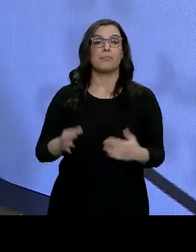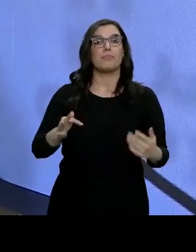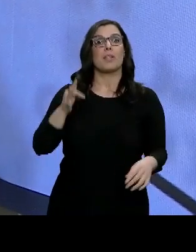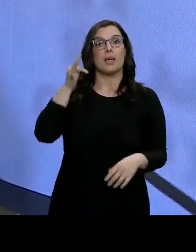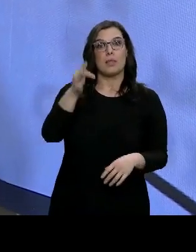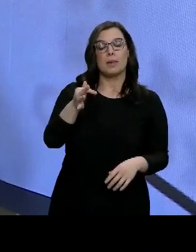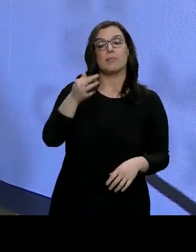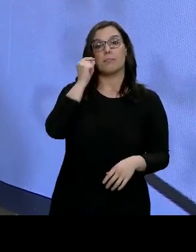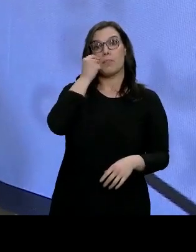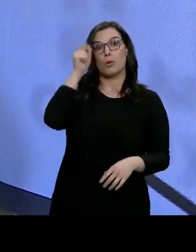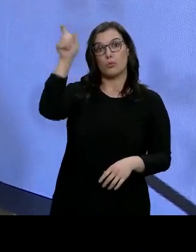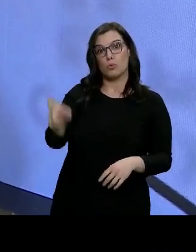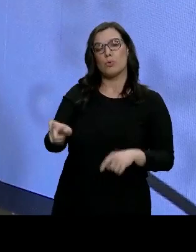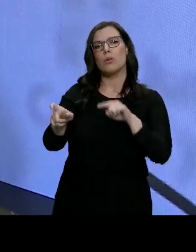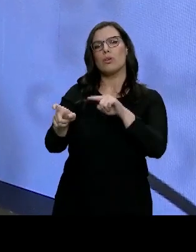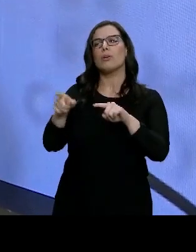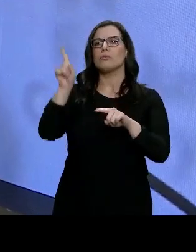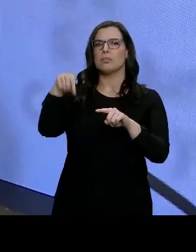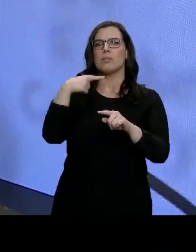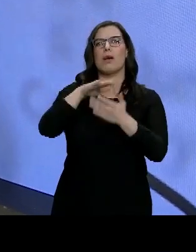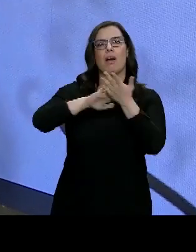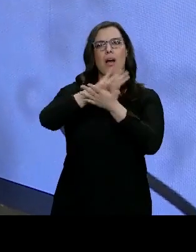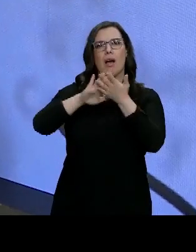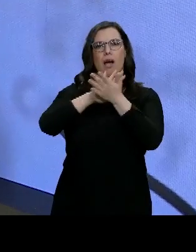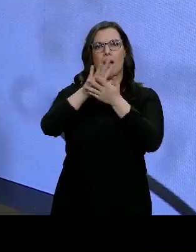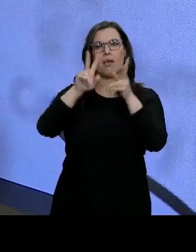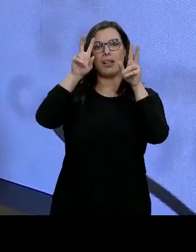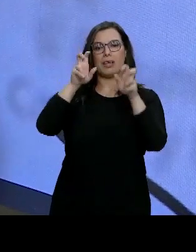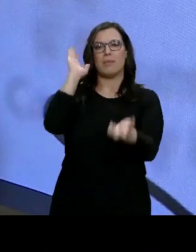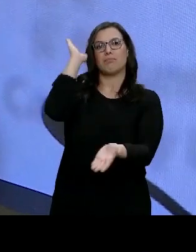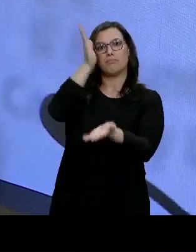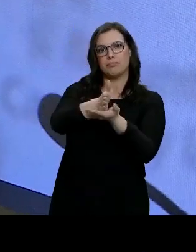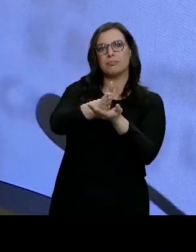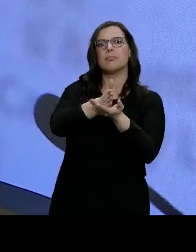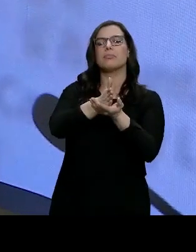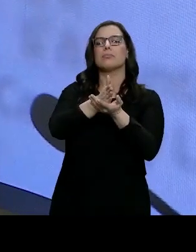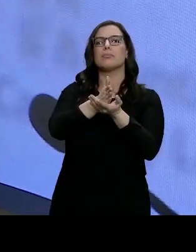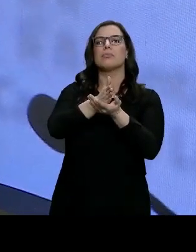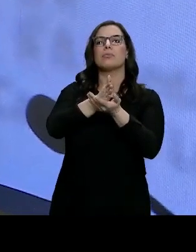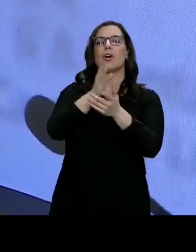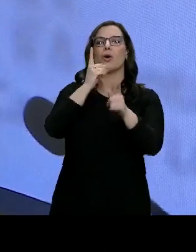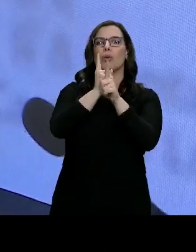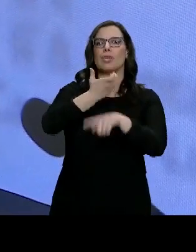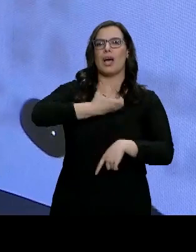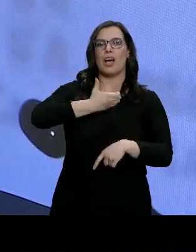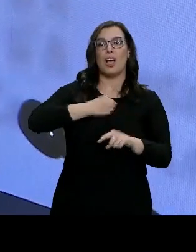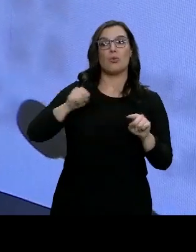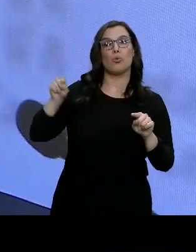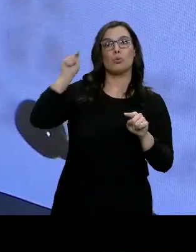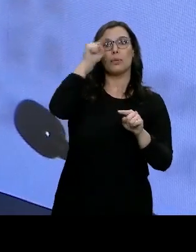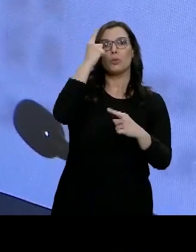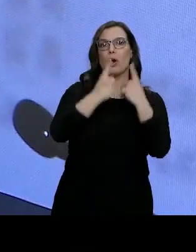Además, Mañueco también hablaba de ese expediente que se va a abrir a los ayuntamientos que